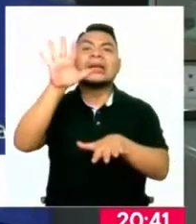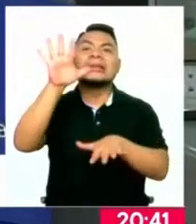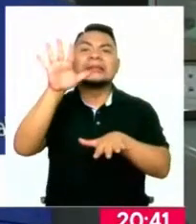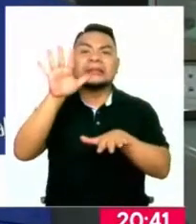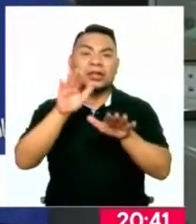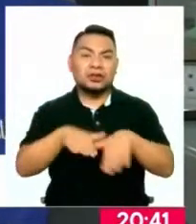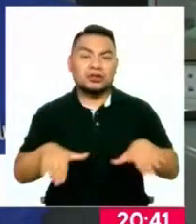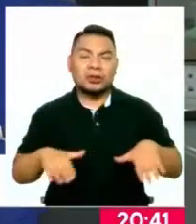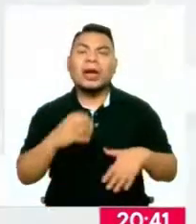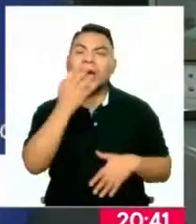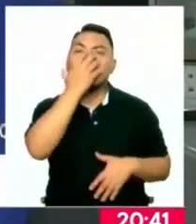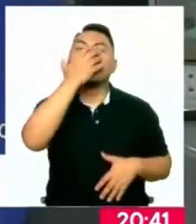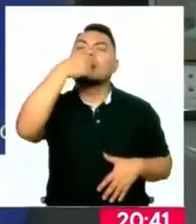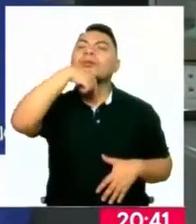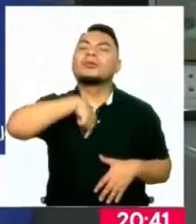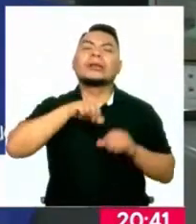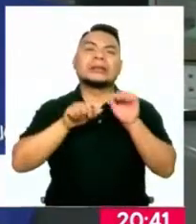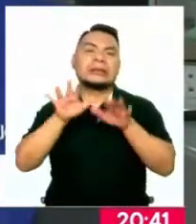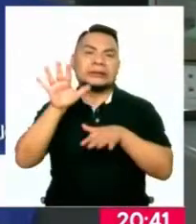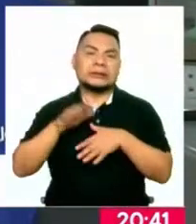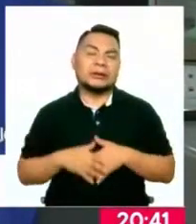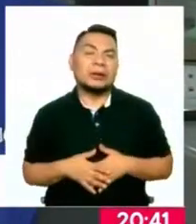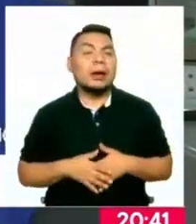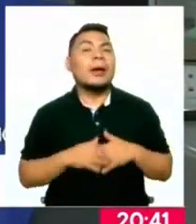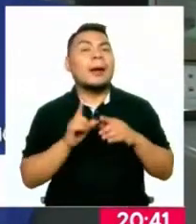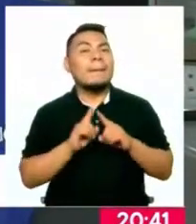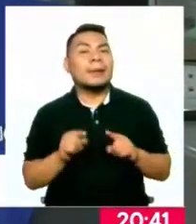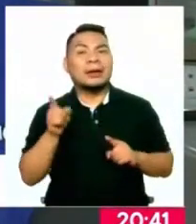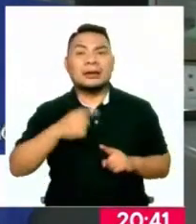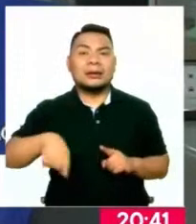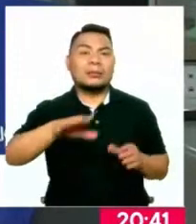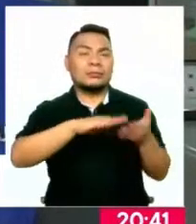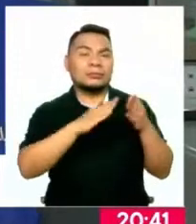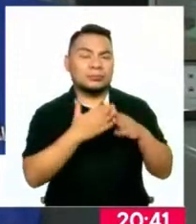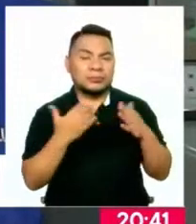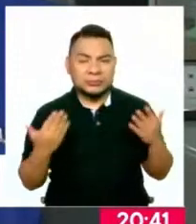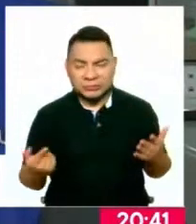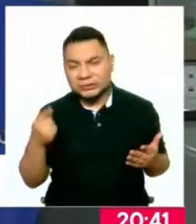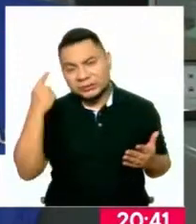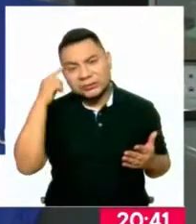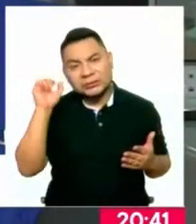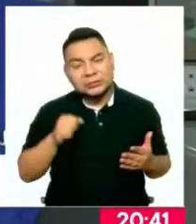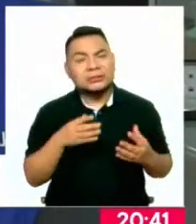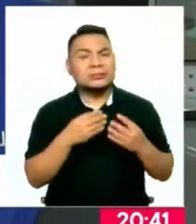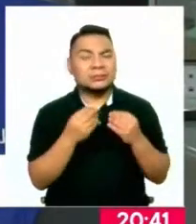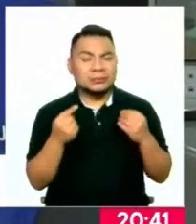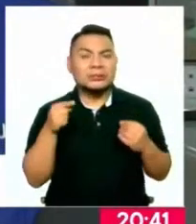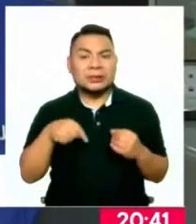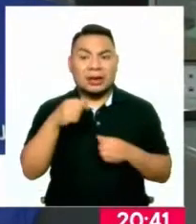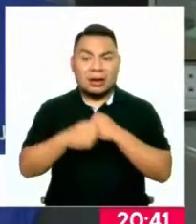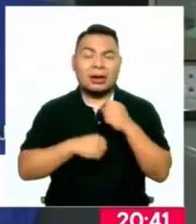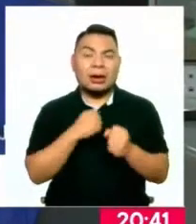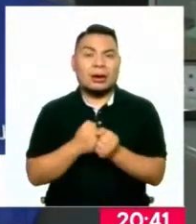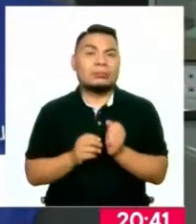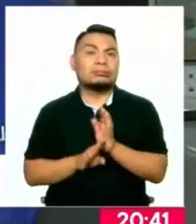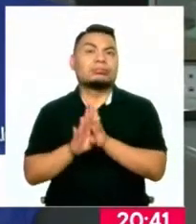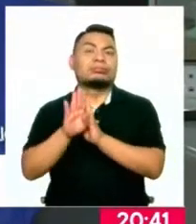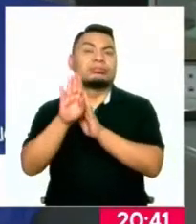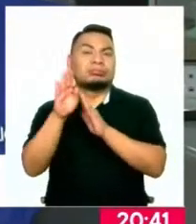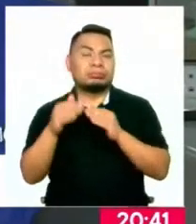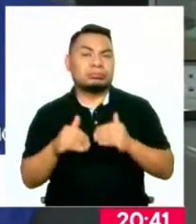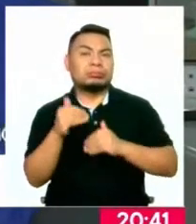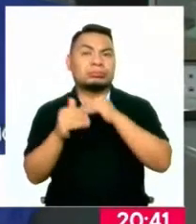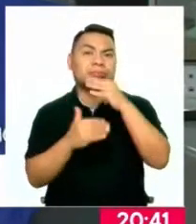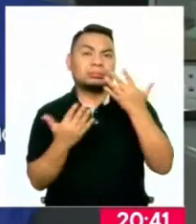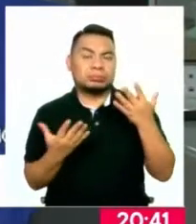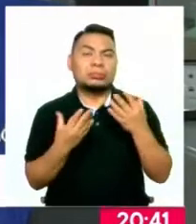ellos se encuentran en cuidados intensivos. Lamentablemente en esta población pediátrica también han habido decesos en este año. El número asciende